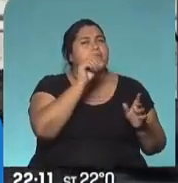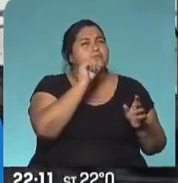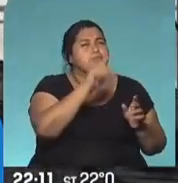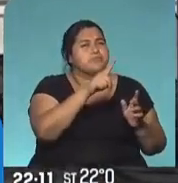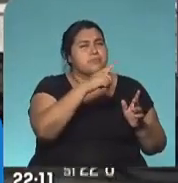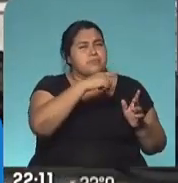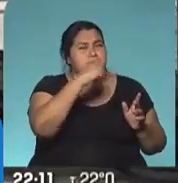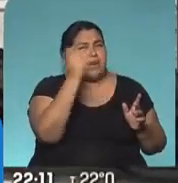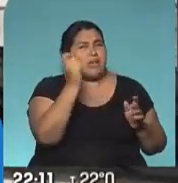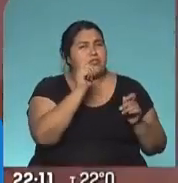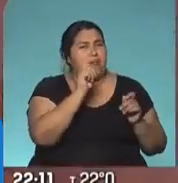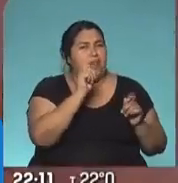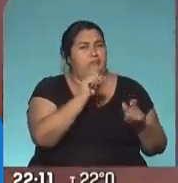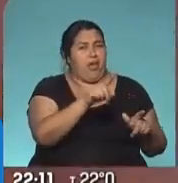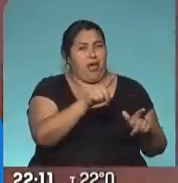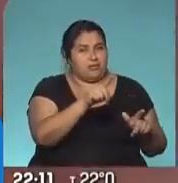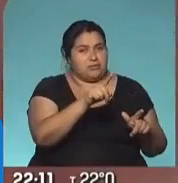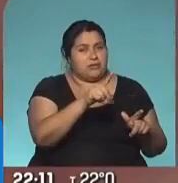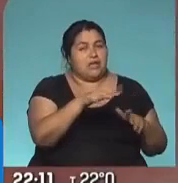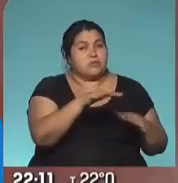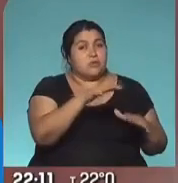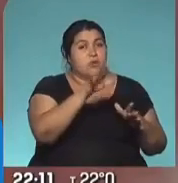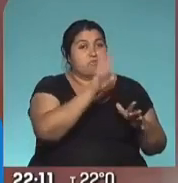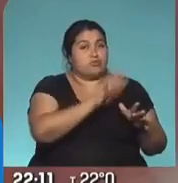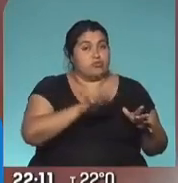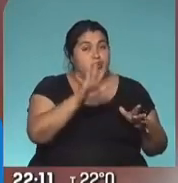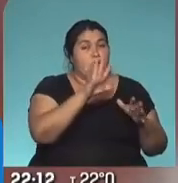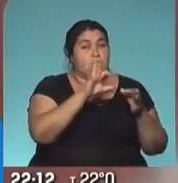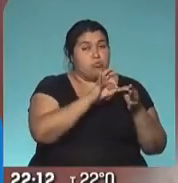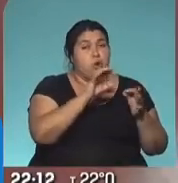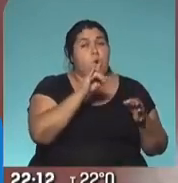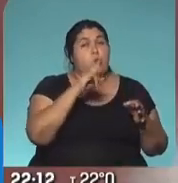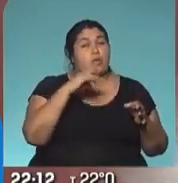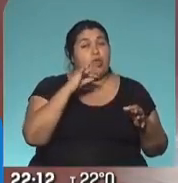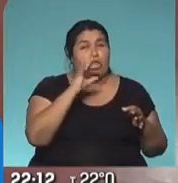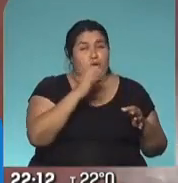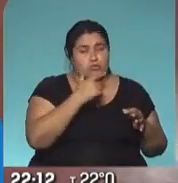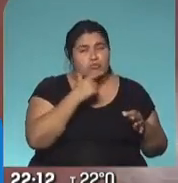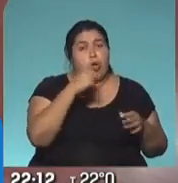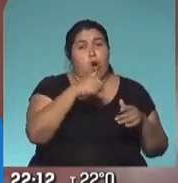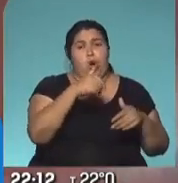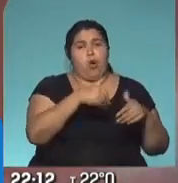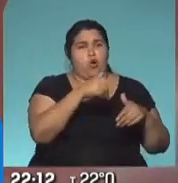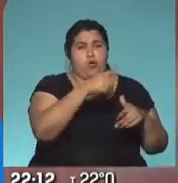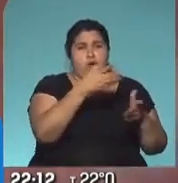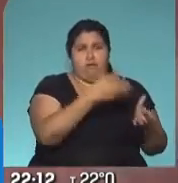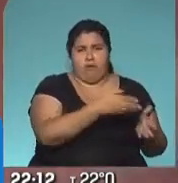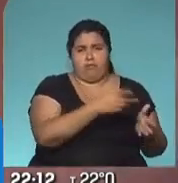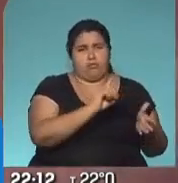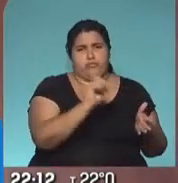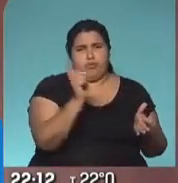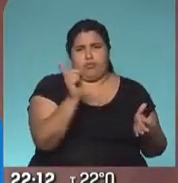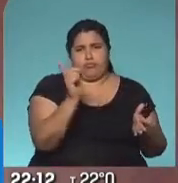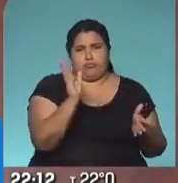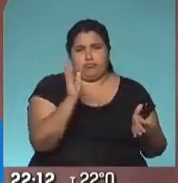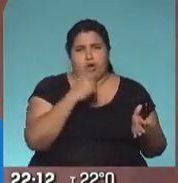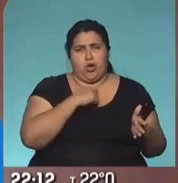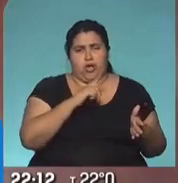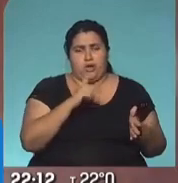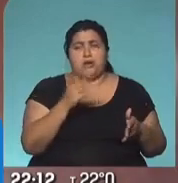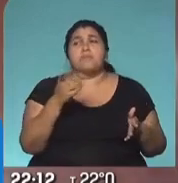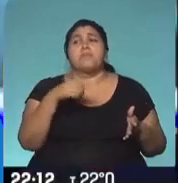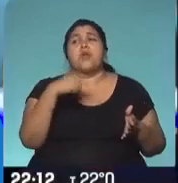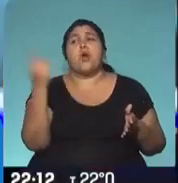las nacionalizaciones en el Reino Unido, que evidentemente el voto hoy está muy lejos de ese punto. Y por otro lado,